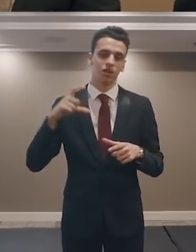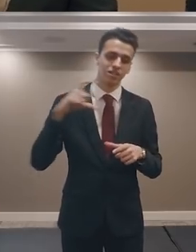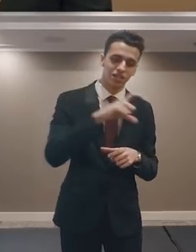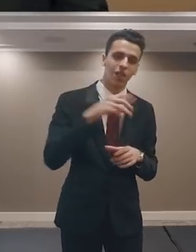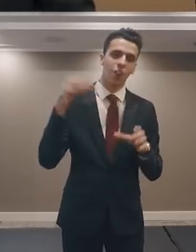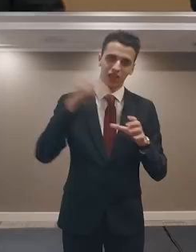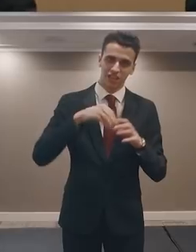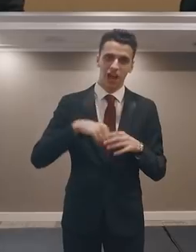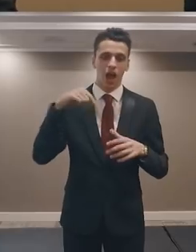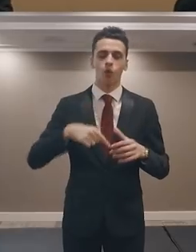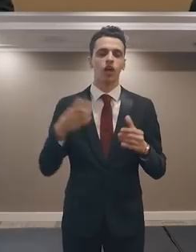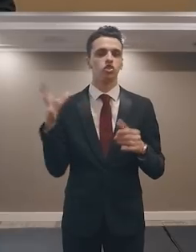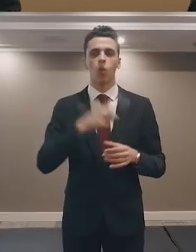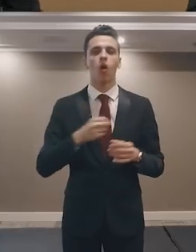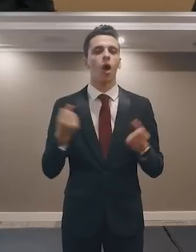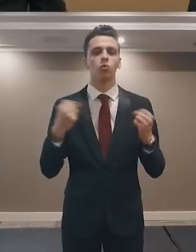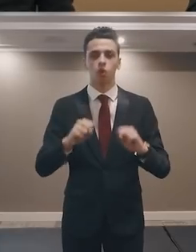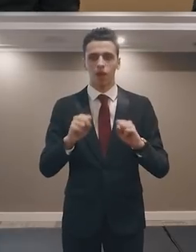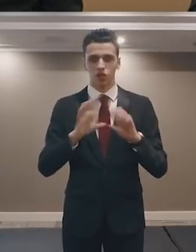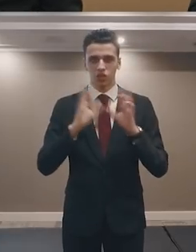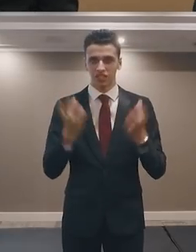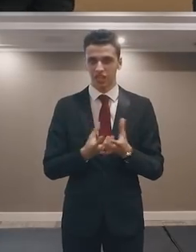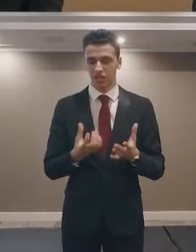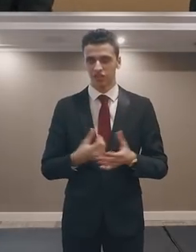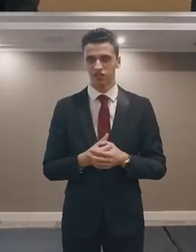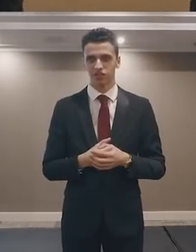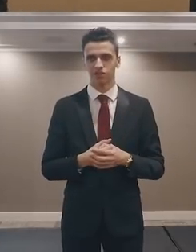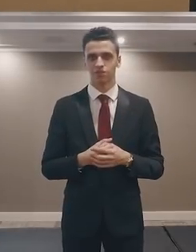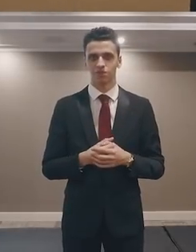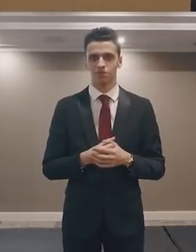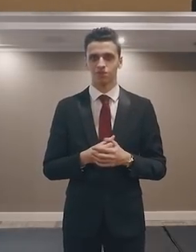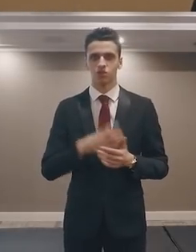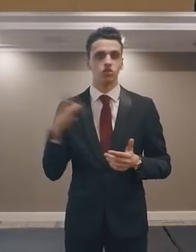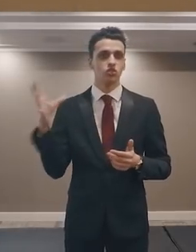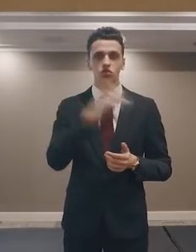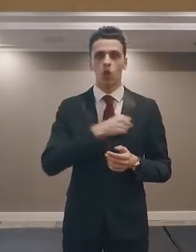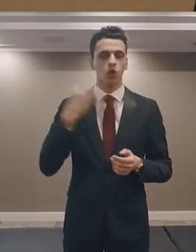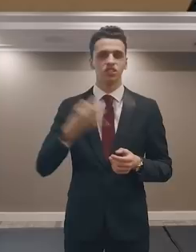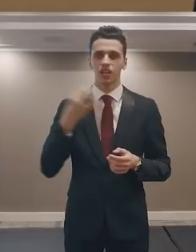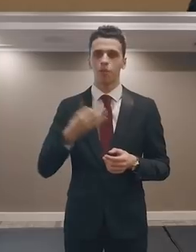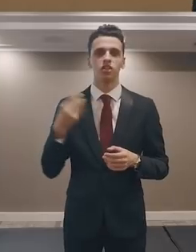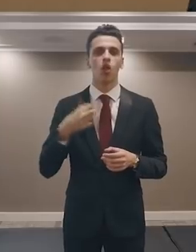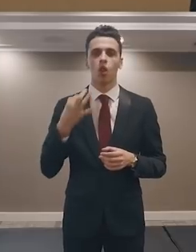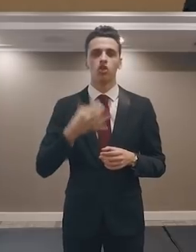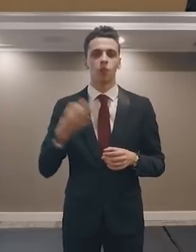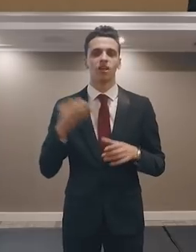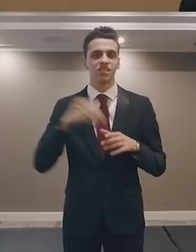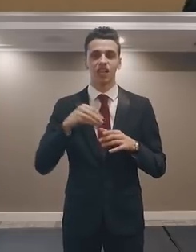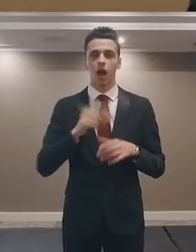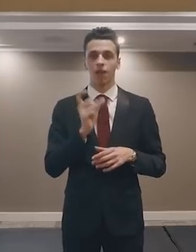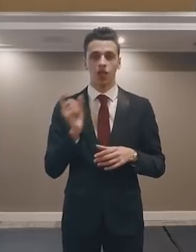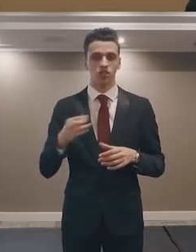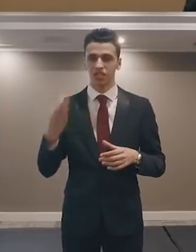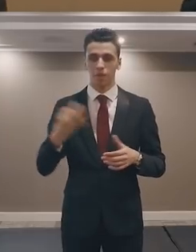instalada hoy en día las aplicaciones hacen de todo es una locura a quien no se baja aplicaciones cada dos por tres y un yo flipo cada vez más hay aplicaciones que hacen cosas